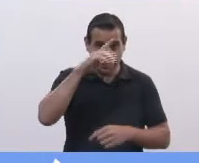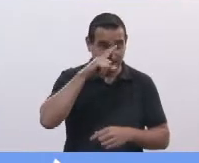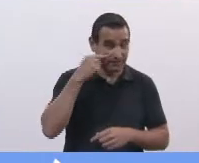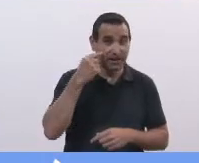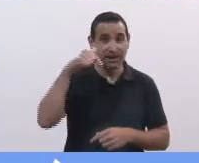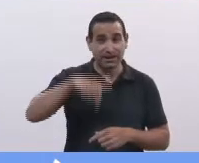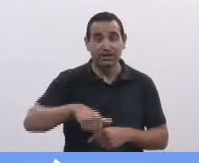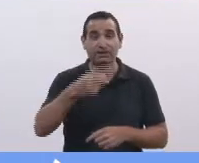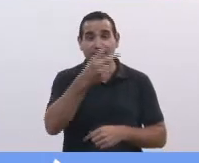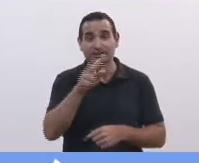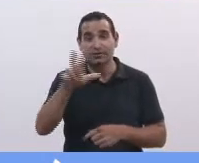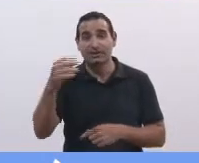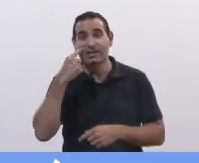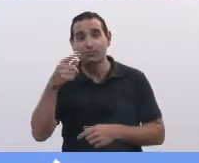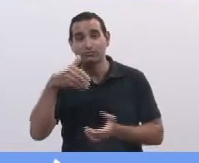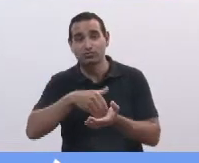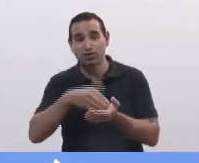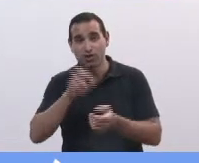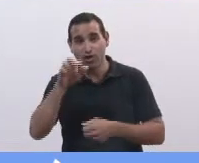recibió 330 mil millones de dólares.